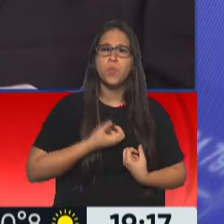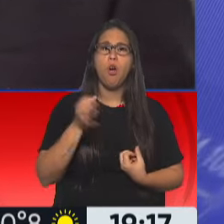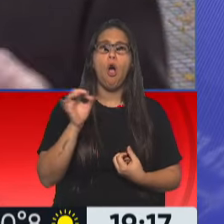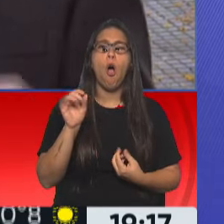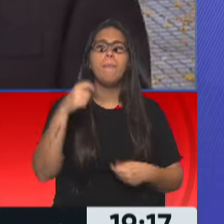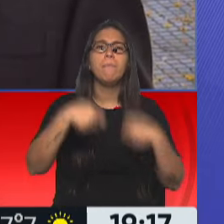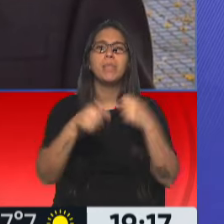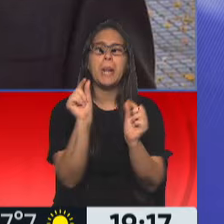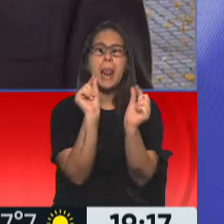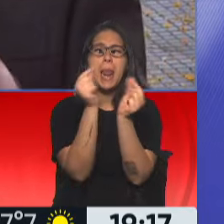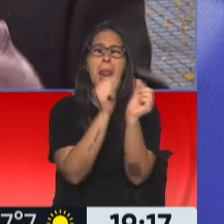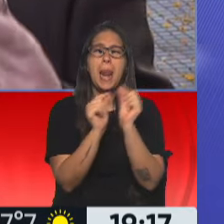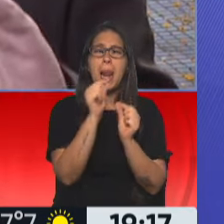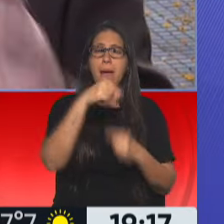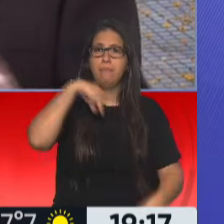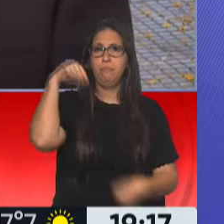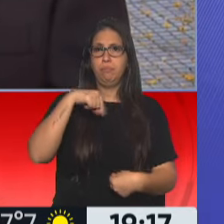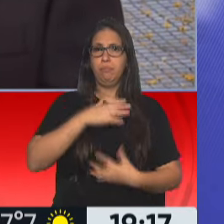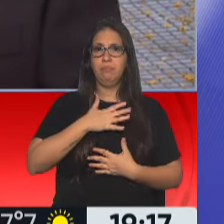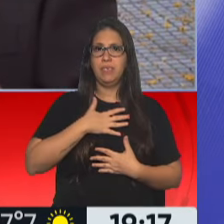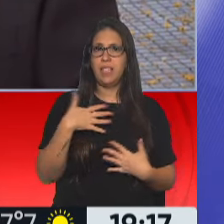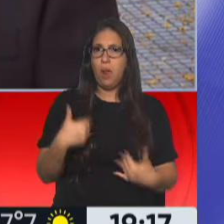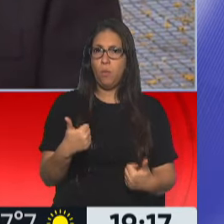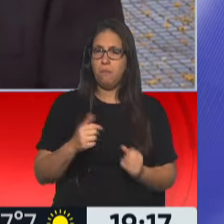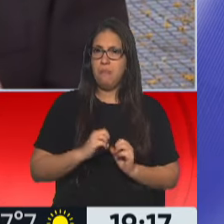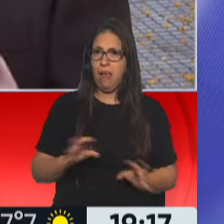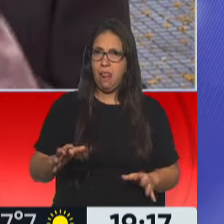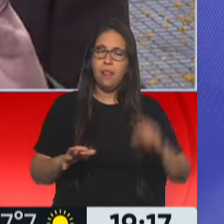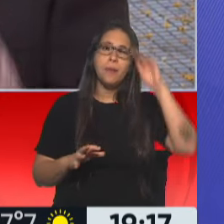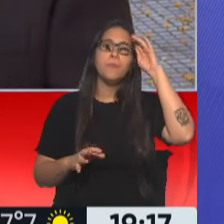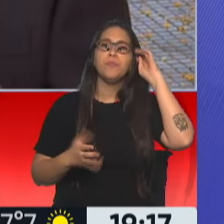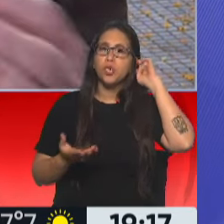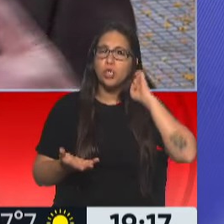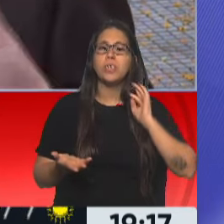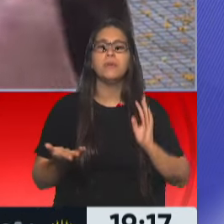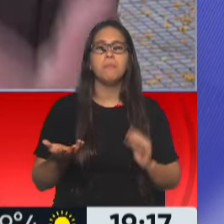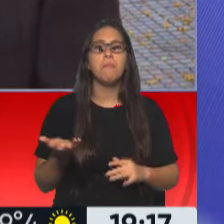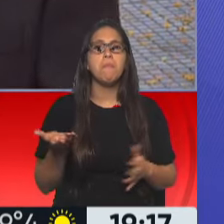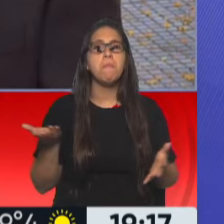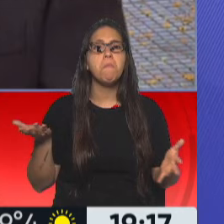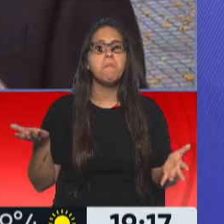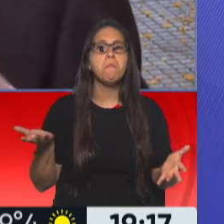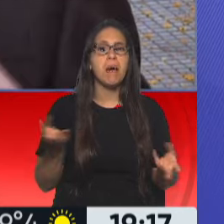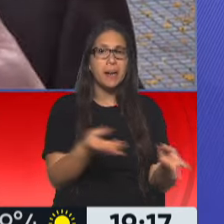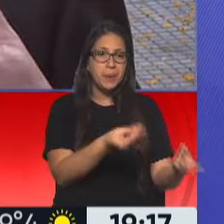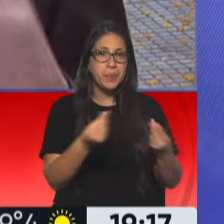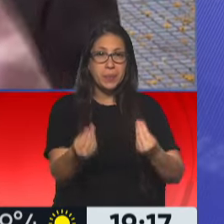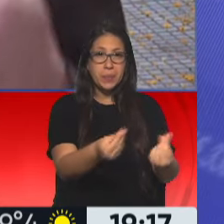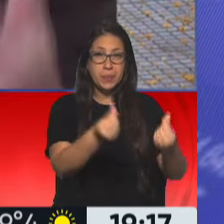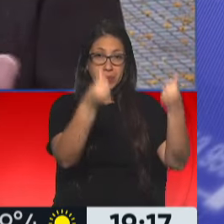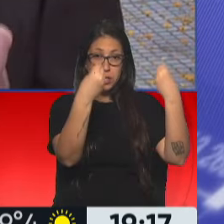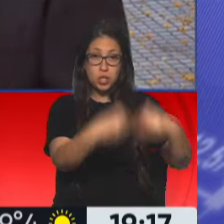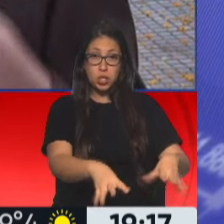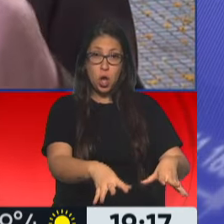son no compatibles con la salud. Entonces, yo creo que para garantizar de que lo que quede ahí es